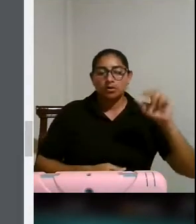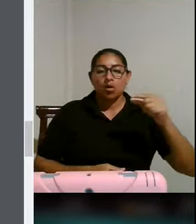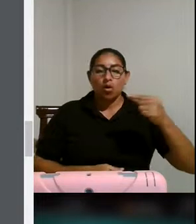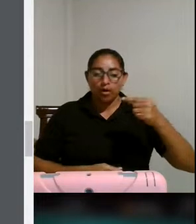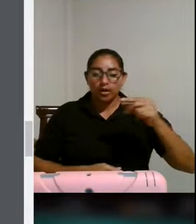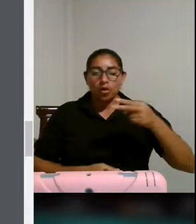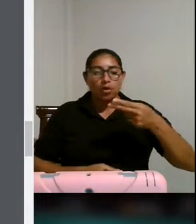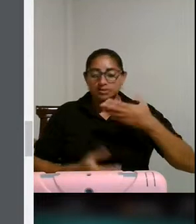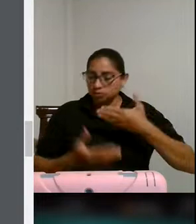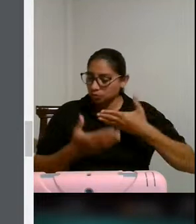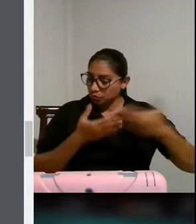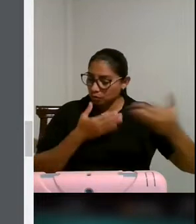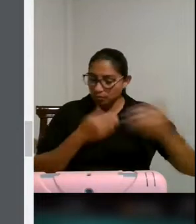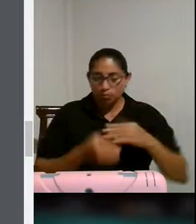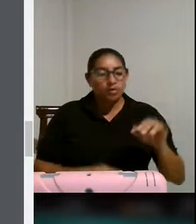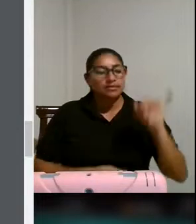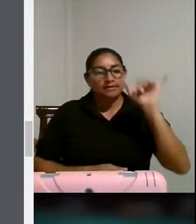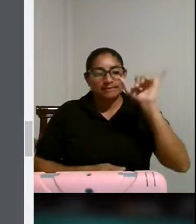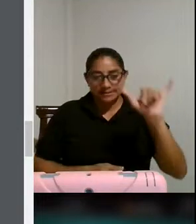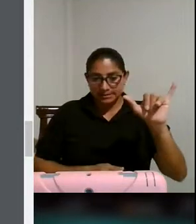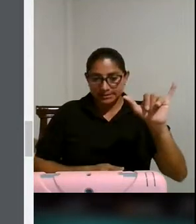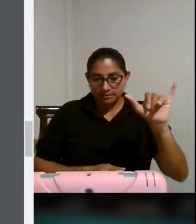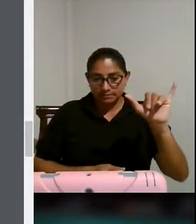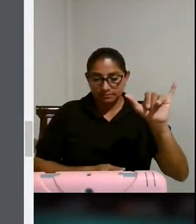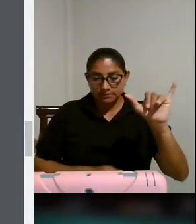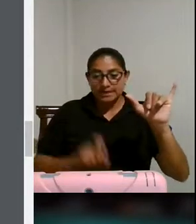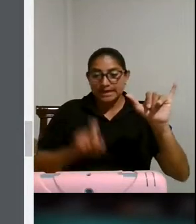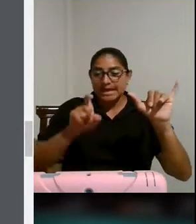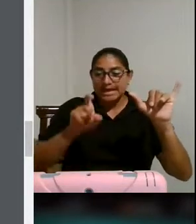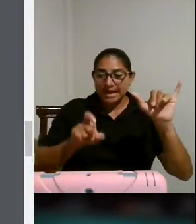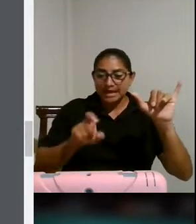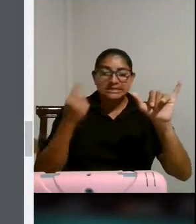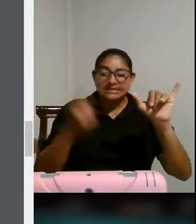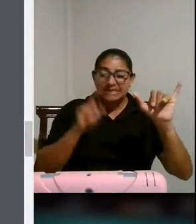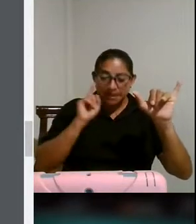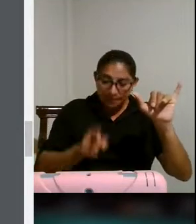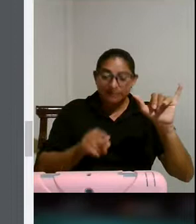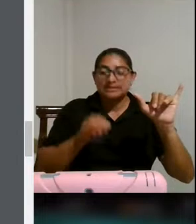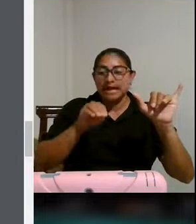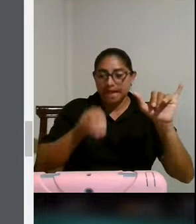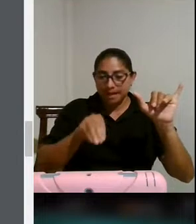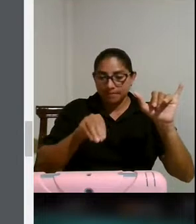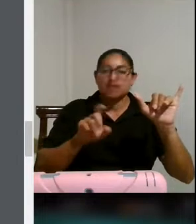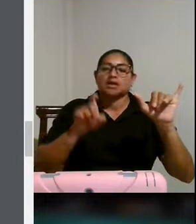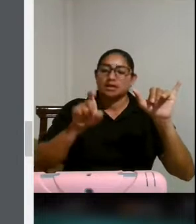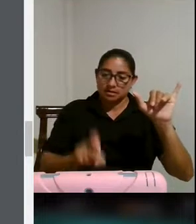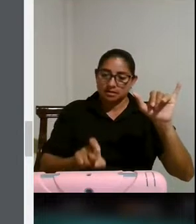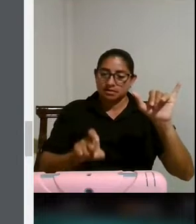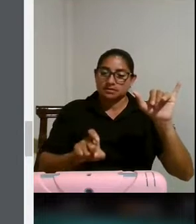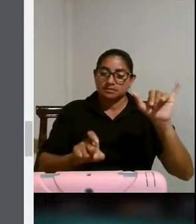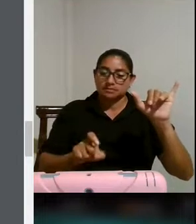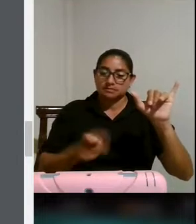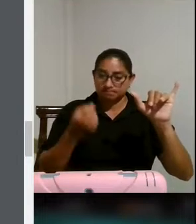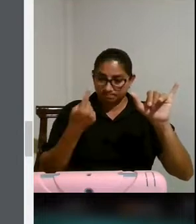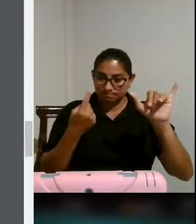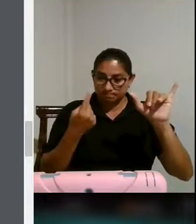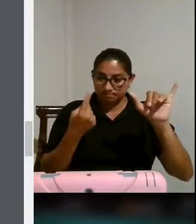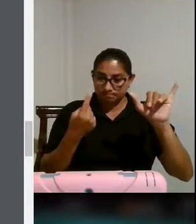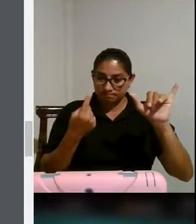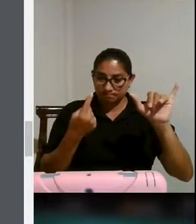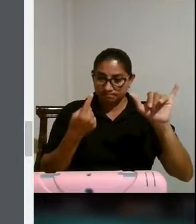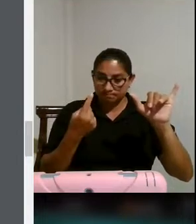aquí este menos 7 va a distribuirse, que por aquí este menos también se va a distribuir. Bueno, ¿cómo